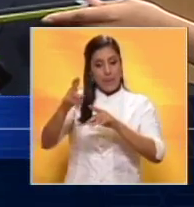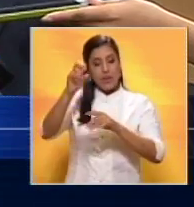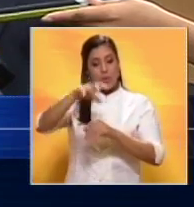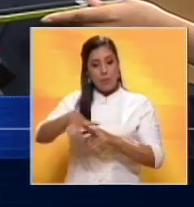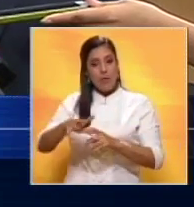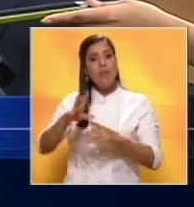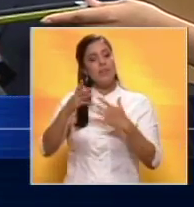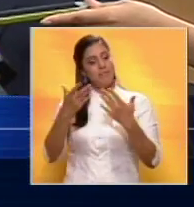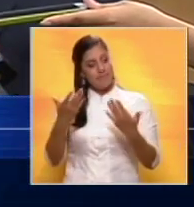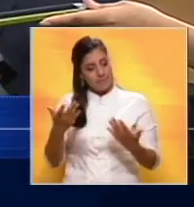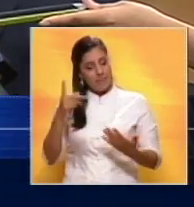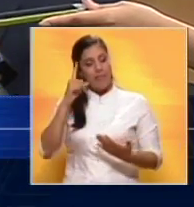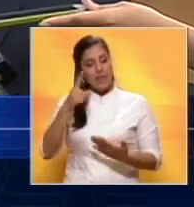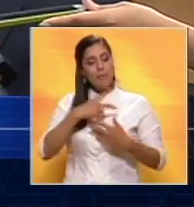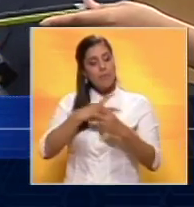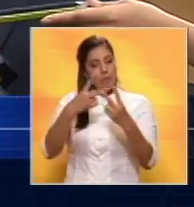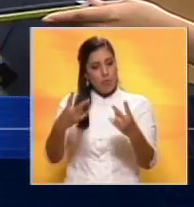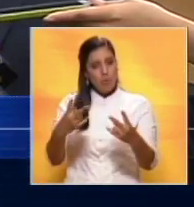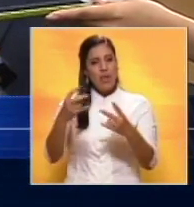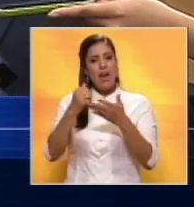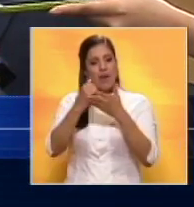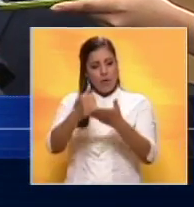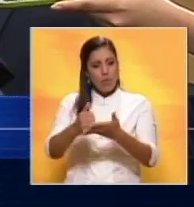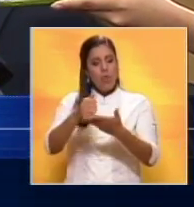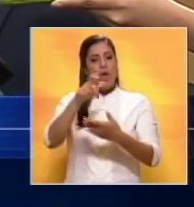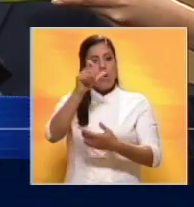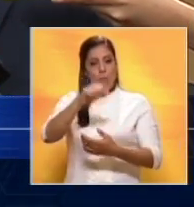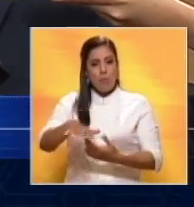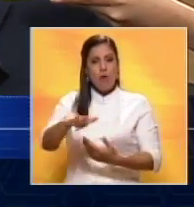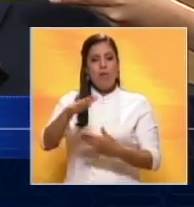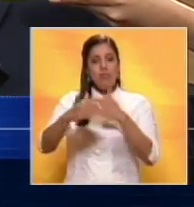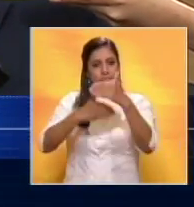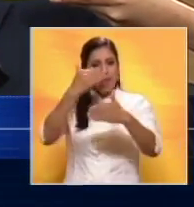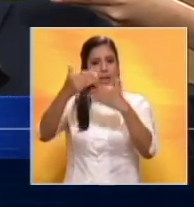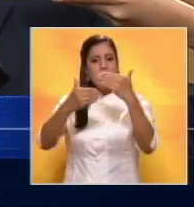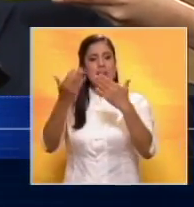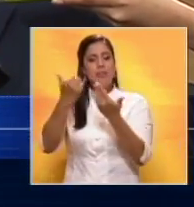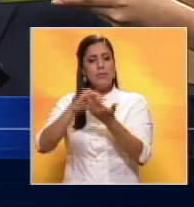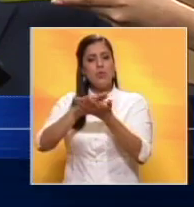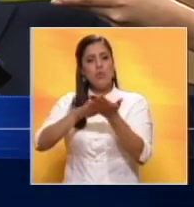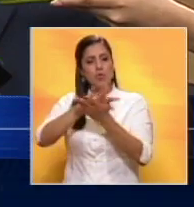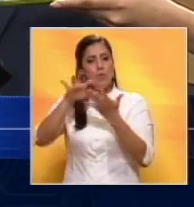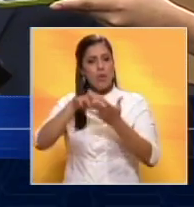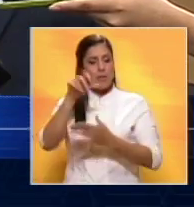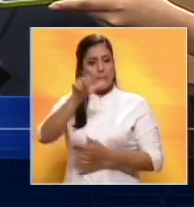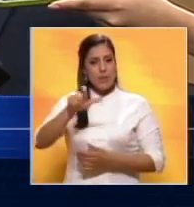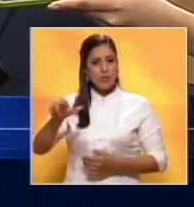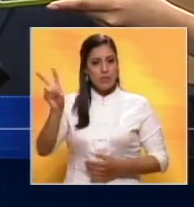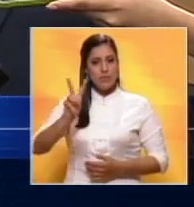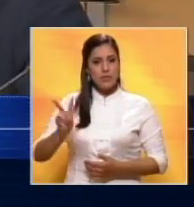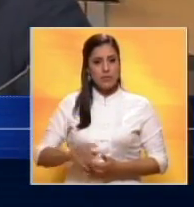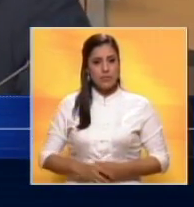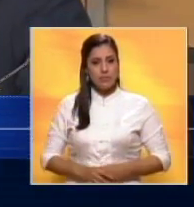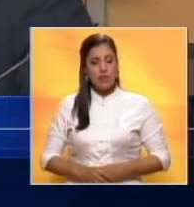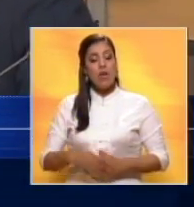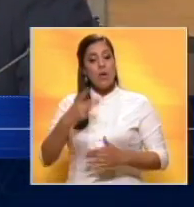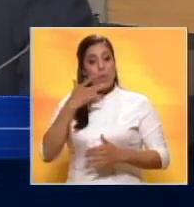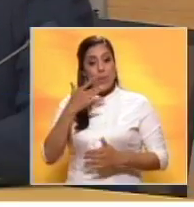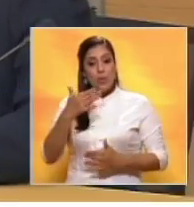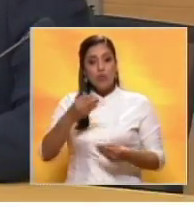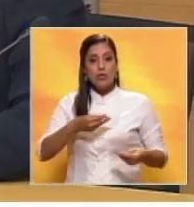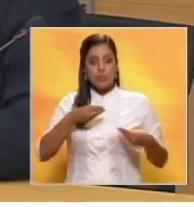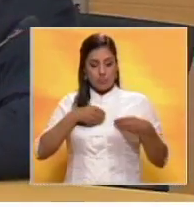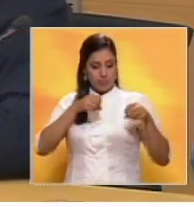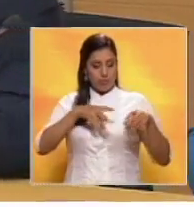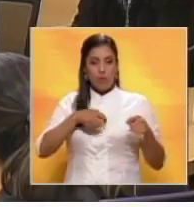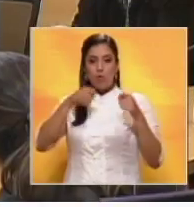que por sobre todo tengan la voluntad política de ir hacia adelante en la solución de los problemas de toda Venezuela. Próximo a entregar